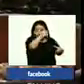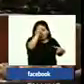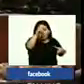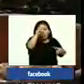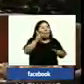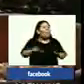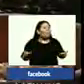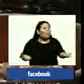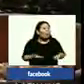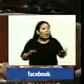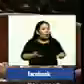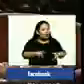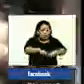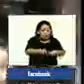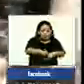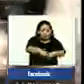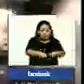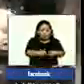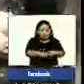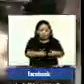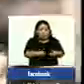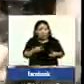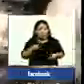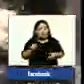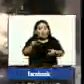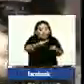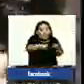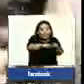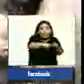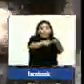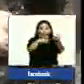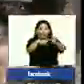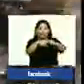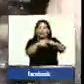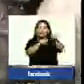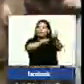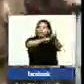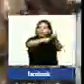como tarea descortezar semilla de Marañón.